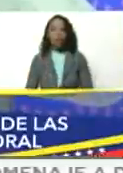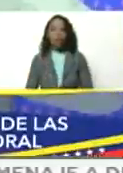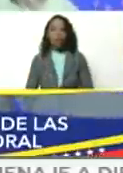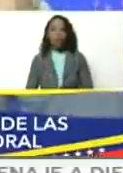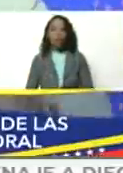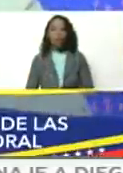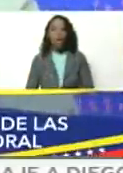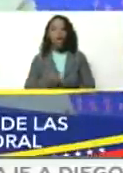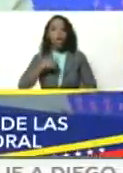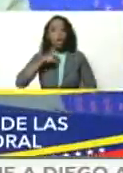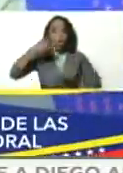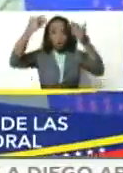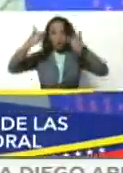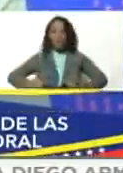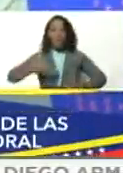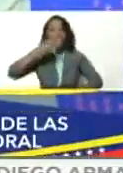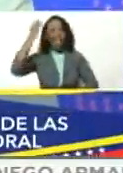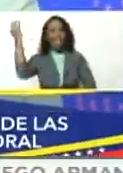Somos de verdad.